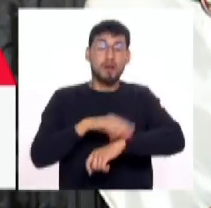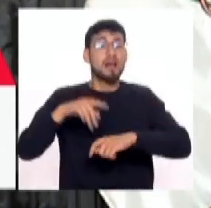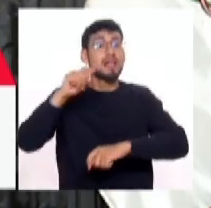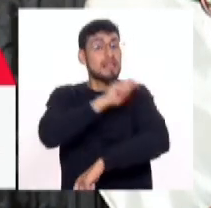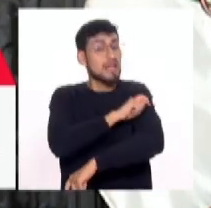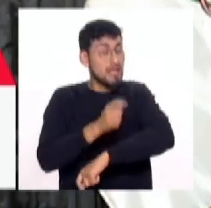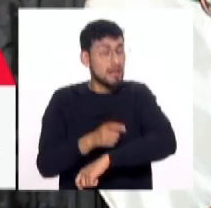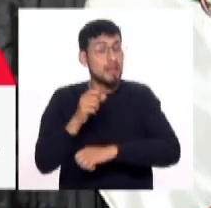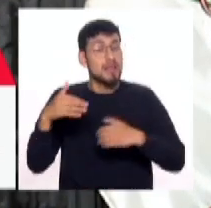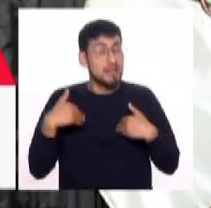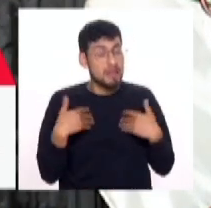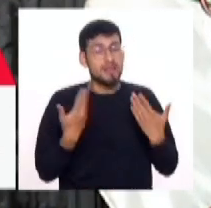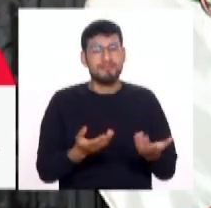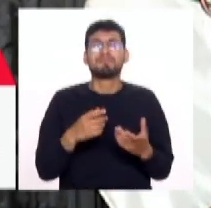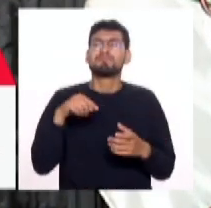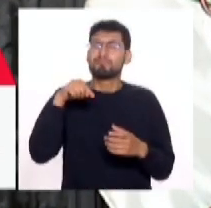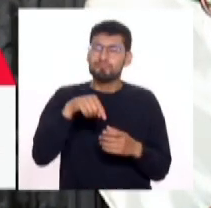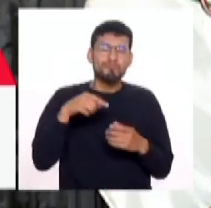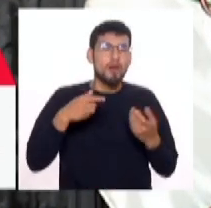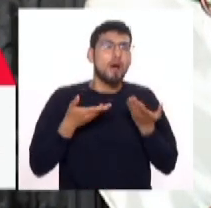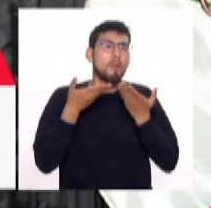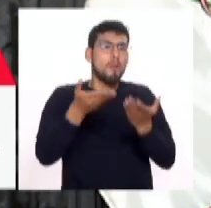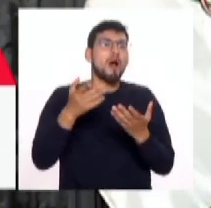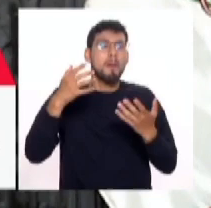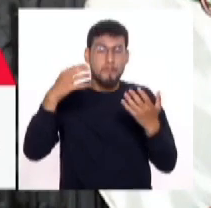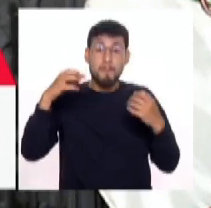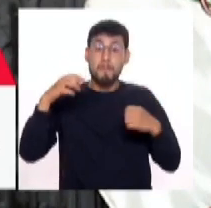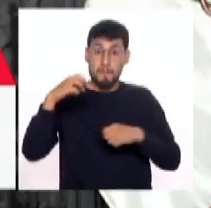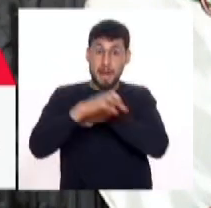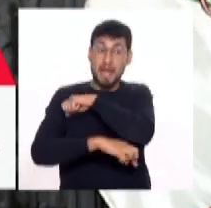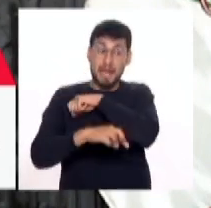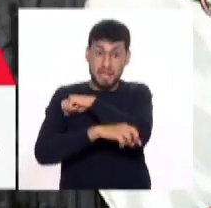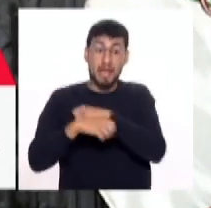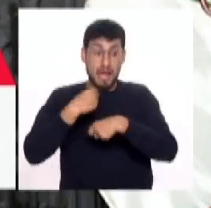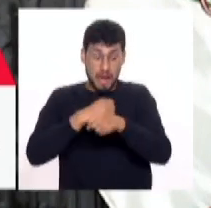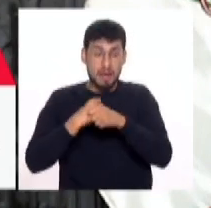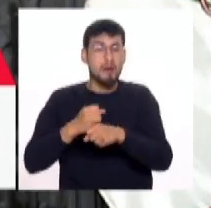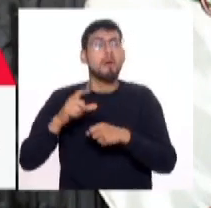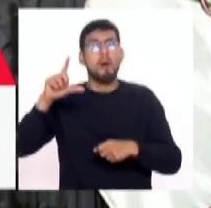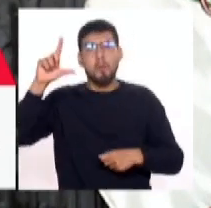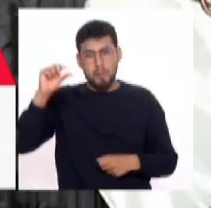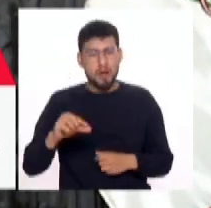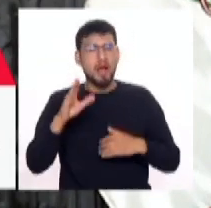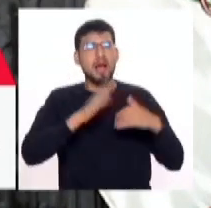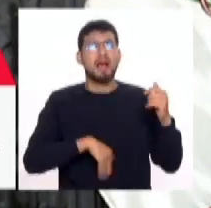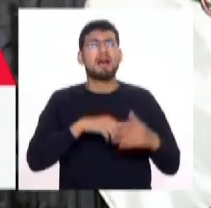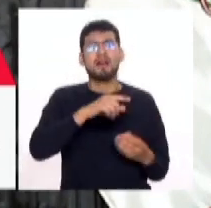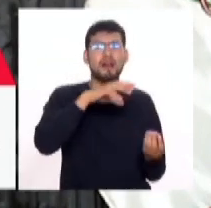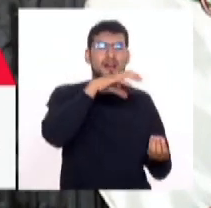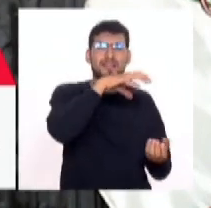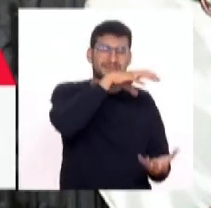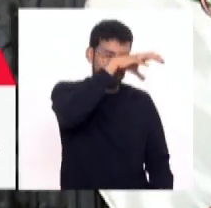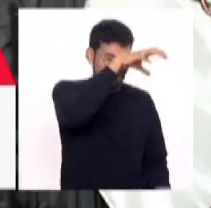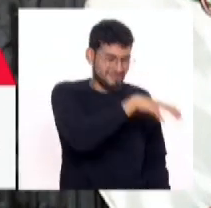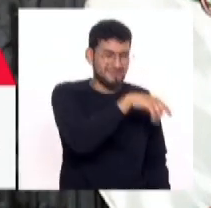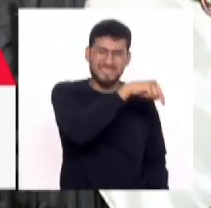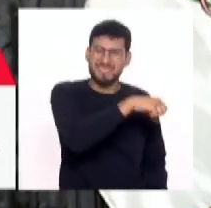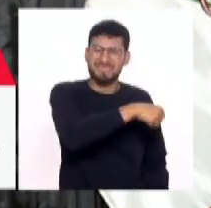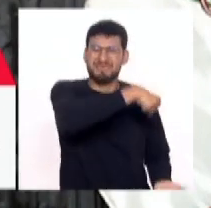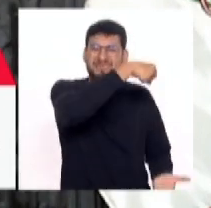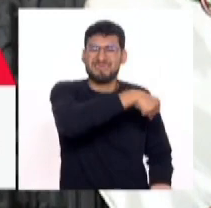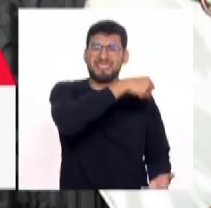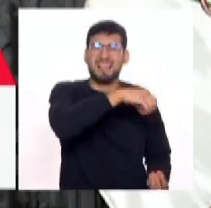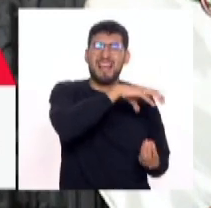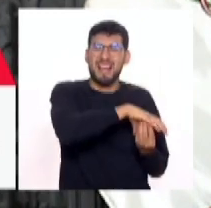Tacna cuenten con un energético que el país produce y que tiene menor costo en comparación al GLP o gas doméstico